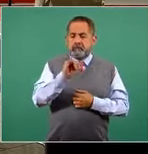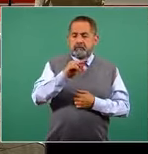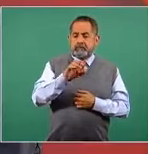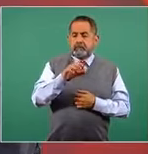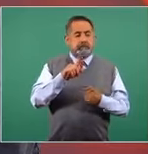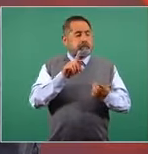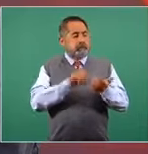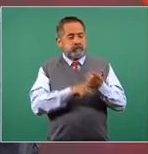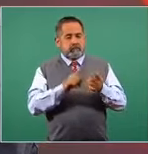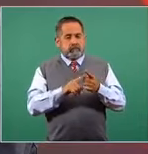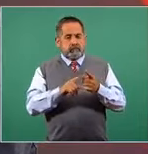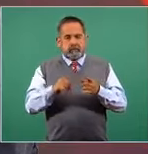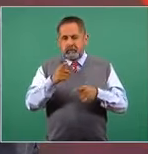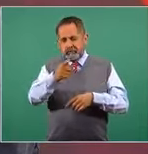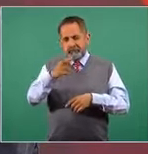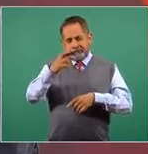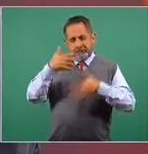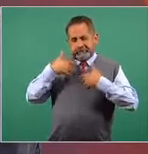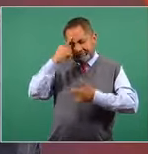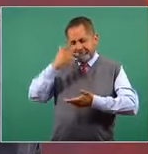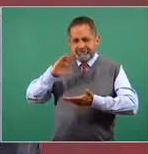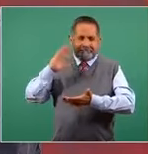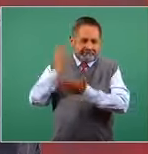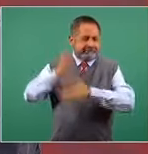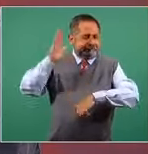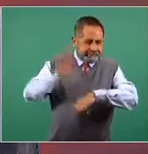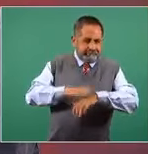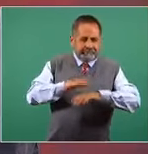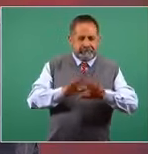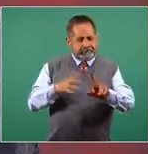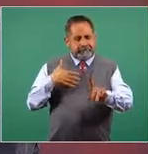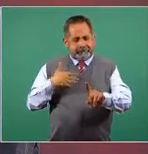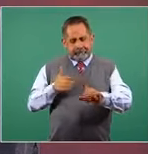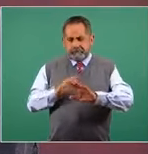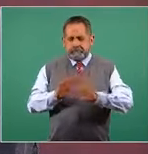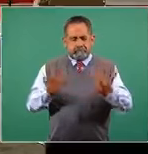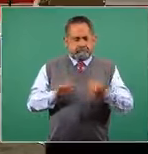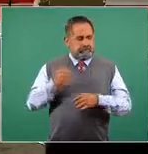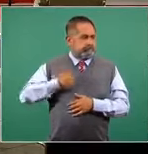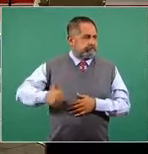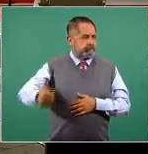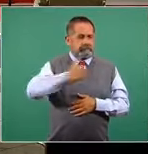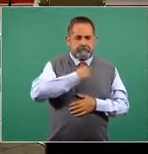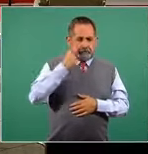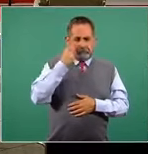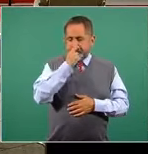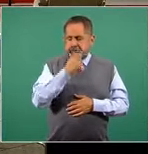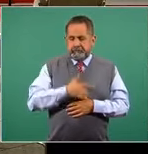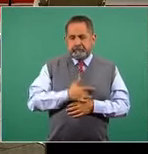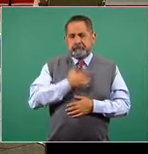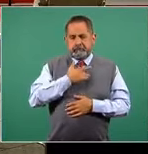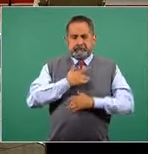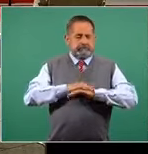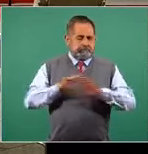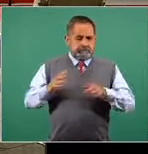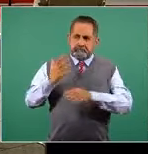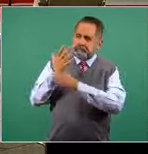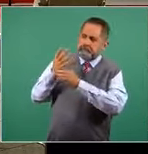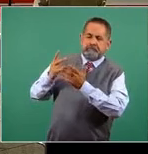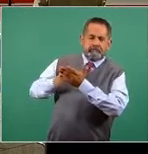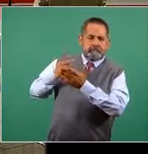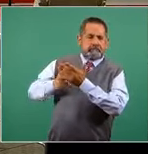sea dar manotazos, entiendo la metáfora, pero como saben ustedes, es la convicción de este gobierno, y lo enuncia nuestro presidente una